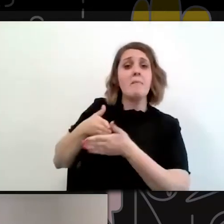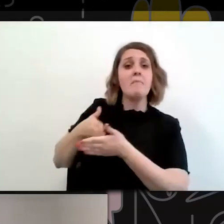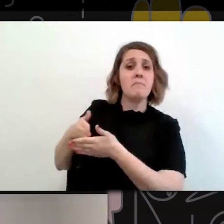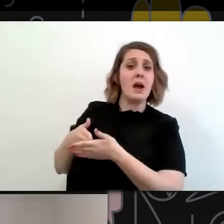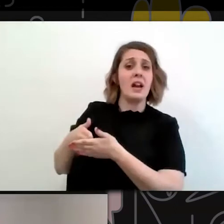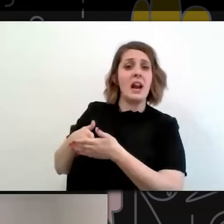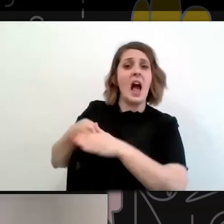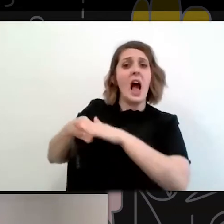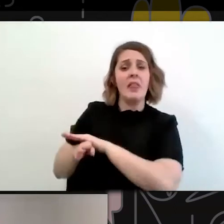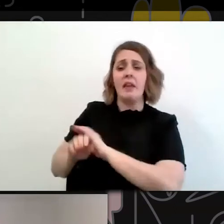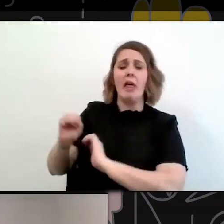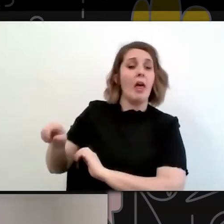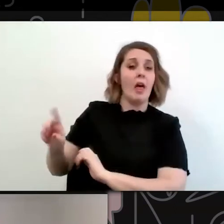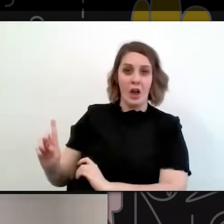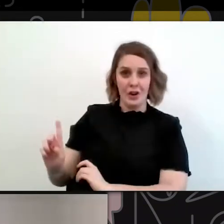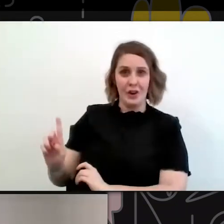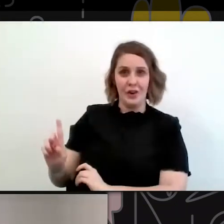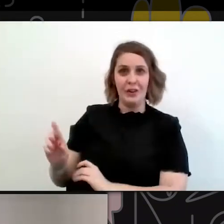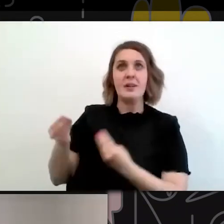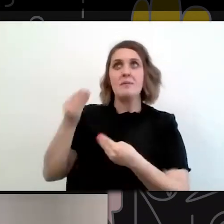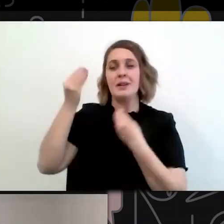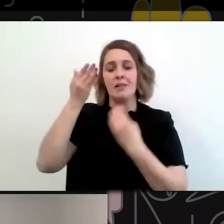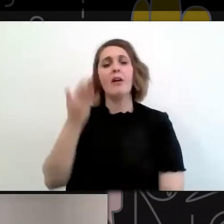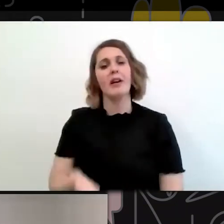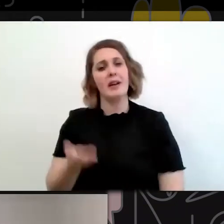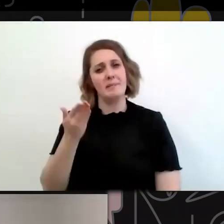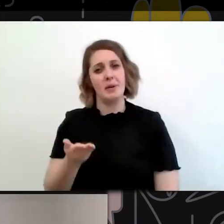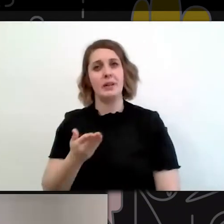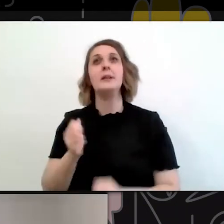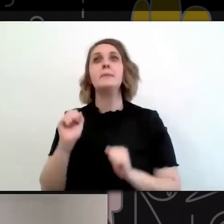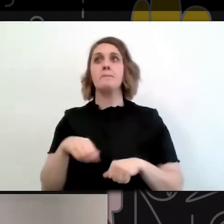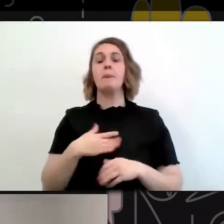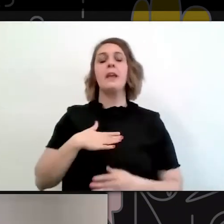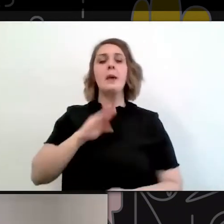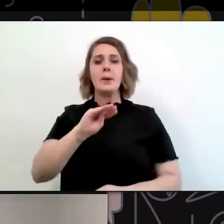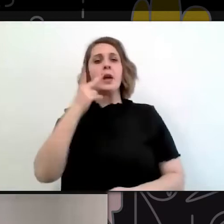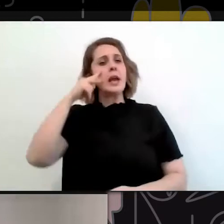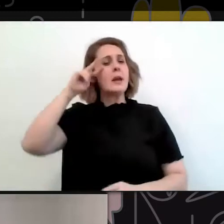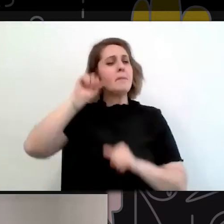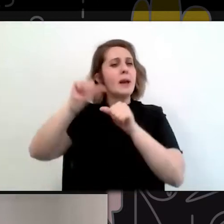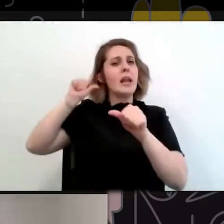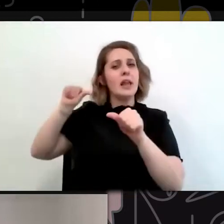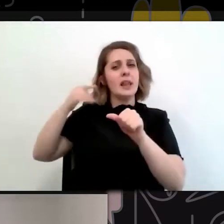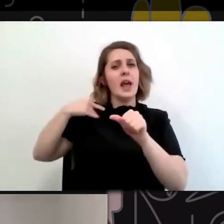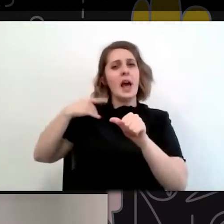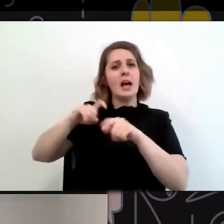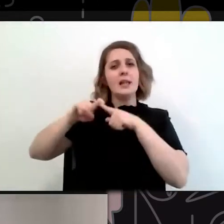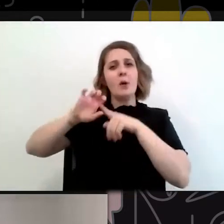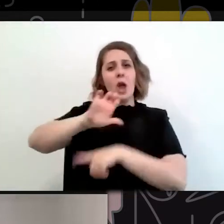de acceso y creo que es importante. Ana, desde tu experiencia en proyectos de carácter europeo en